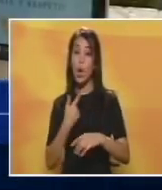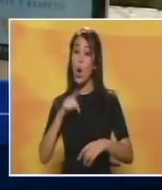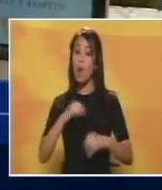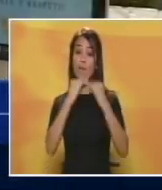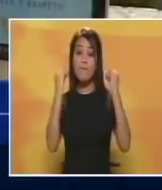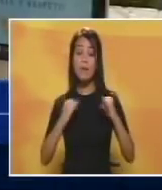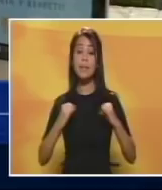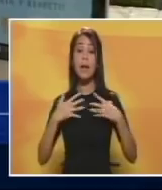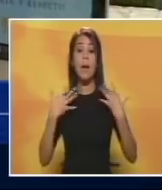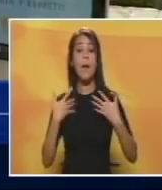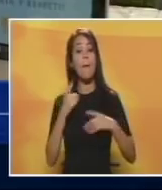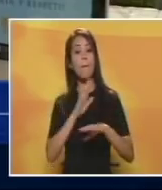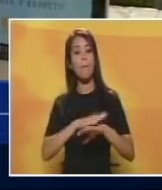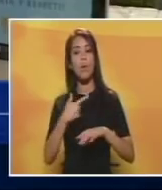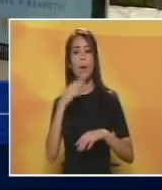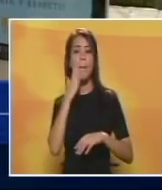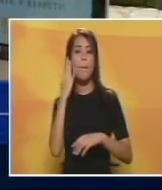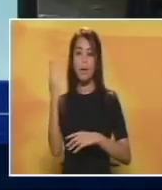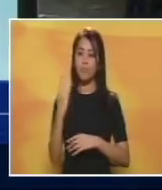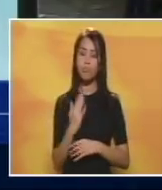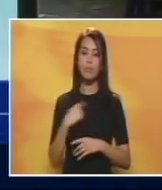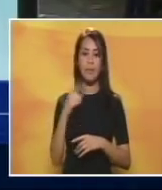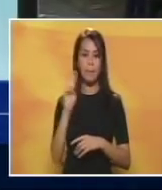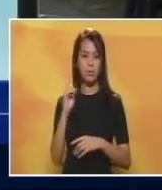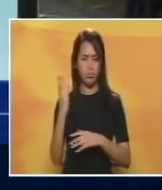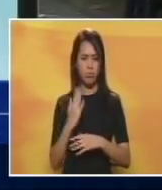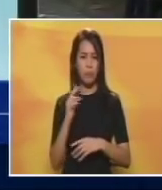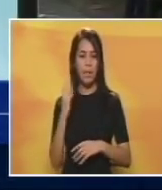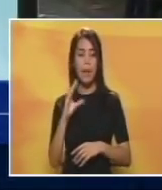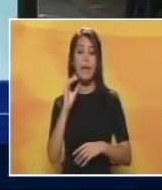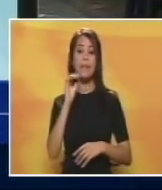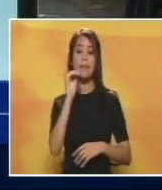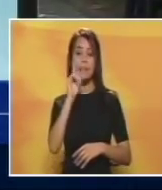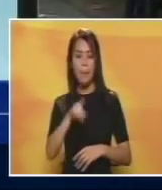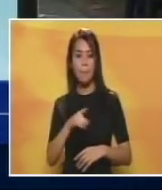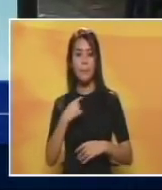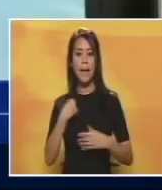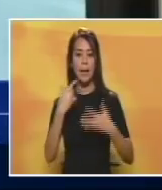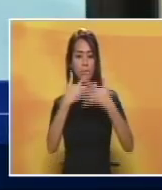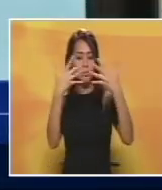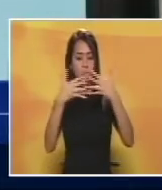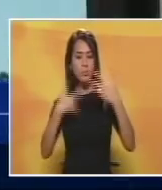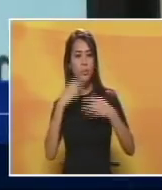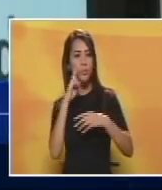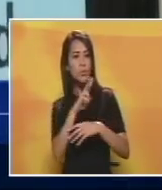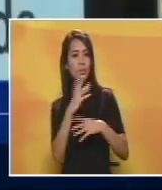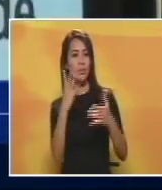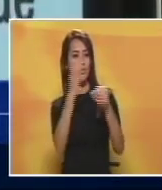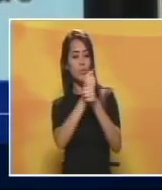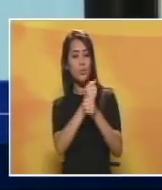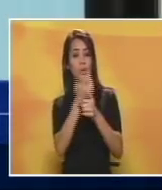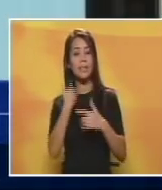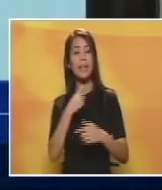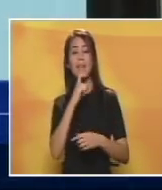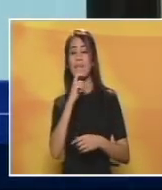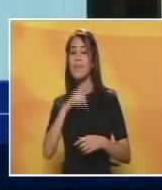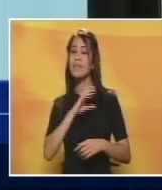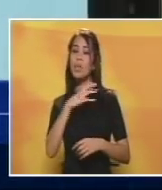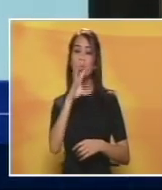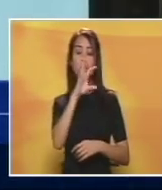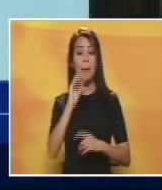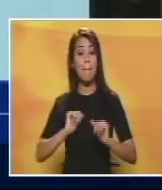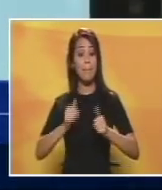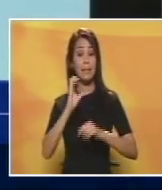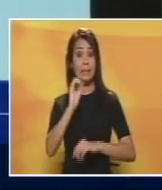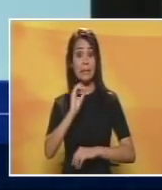feliz no solo porque su mamá llegó también de Venezuela, sino por estos mensajes que encontró y que muestran lo difícil que es llegar a otro país y empezar de